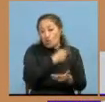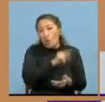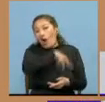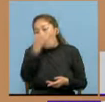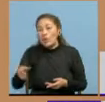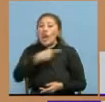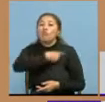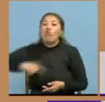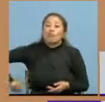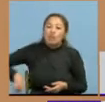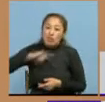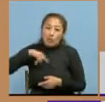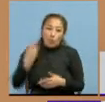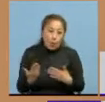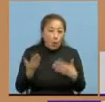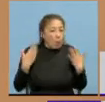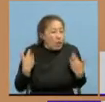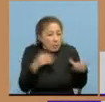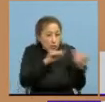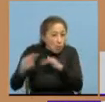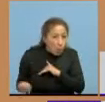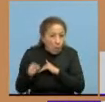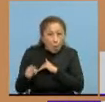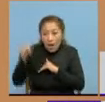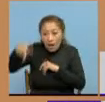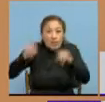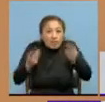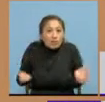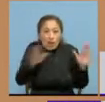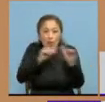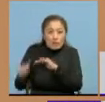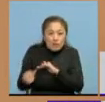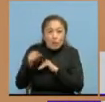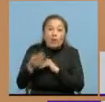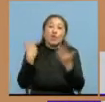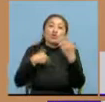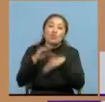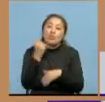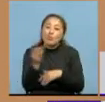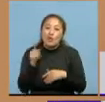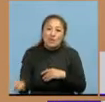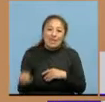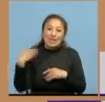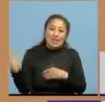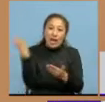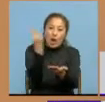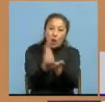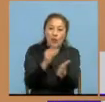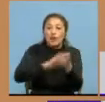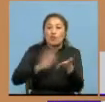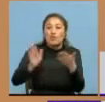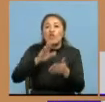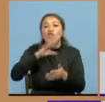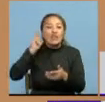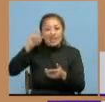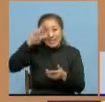más senador, cosa que podría haber pasado perfectamente con Rolando Pascual Ficoseco. Más allá de que haya asumido Jerry